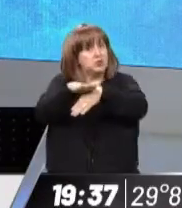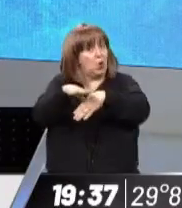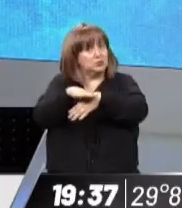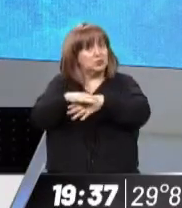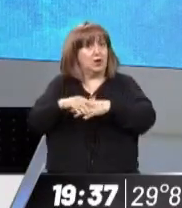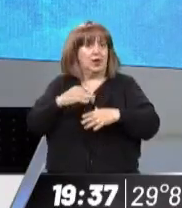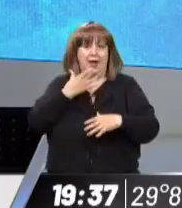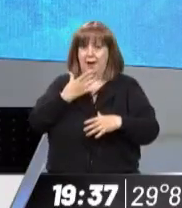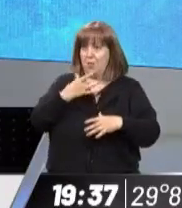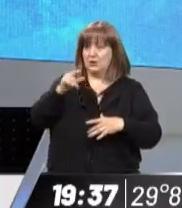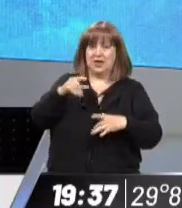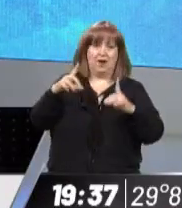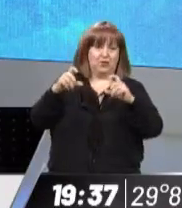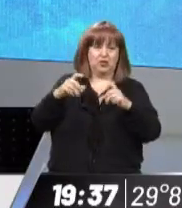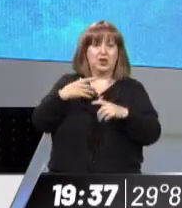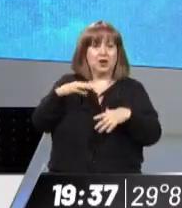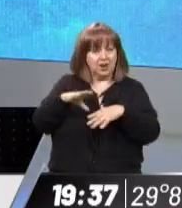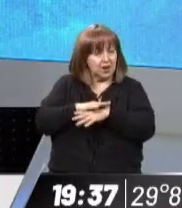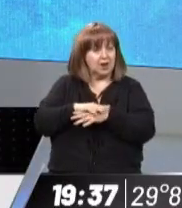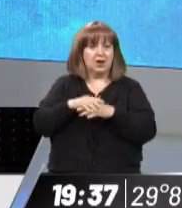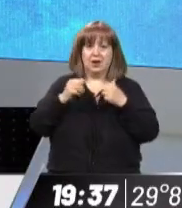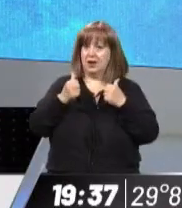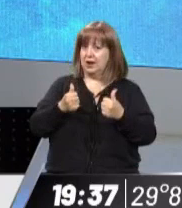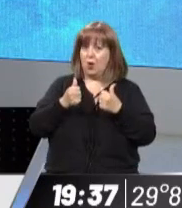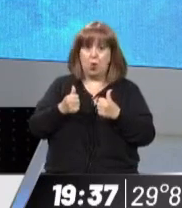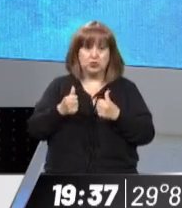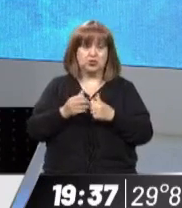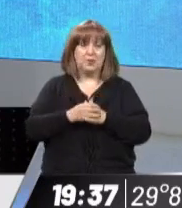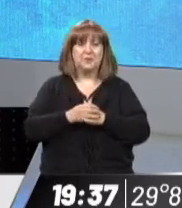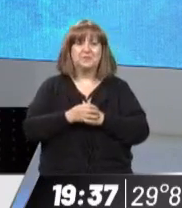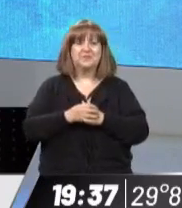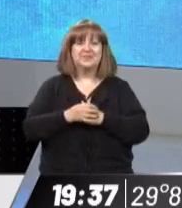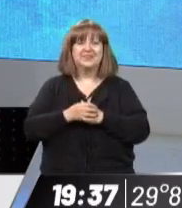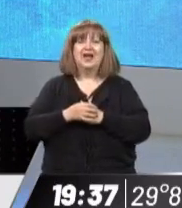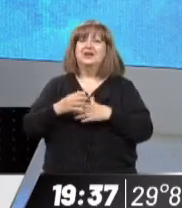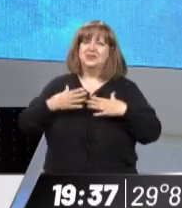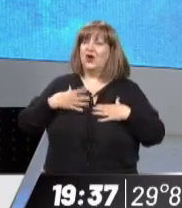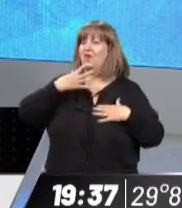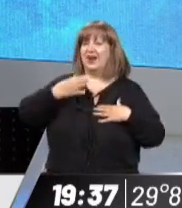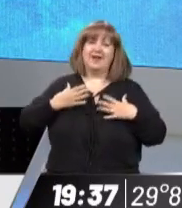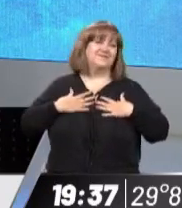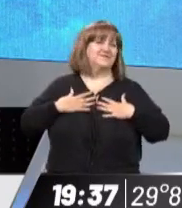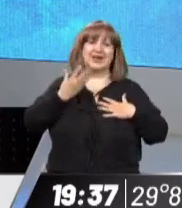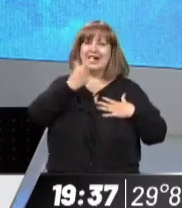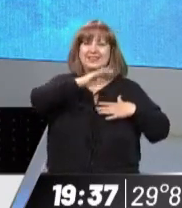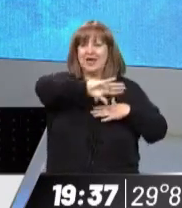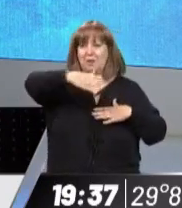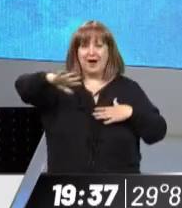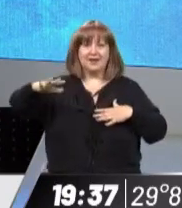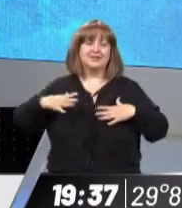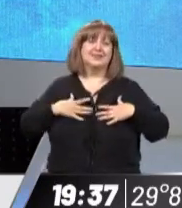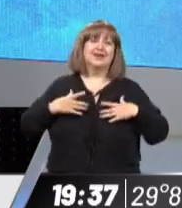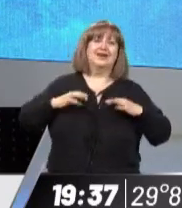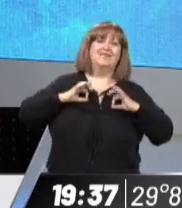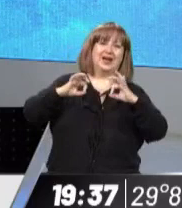Qué hermosa, ¿no? ¿Quién pudiera estar ahí en estos momentos? Bueno, usted ya tiene ganas de vacaciones. Yo tengo ganas de vacaciones. Hablamos recién de